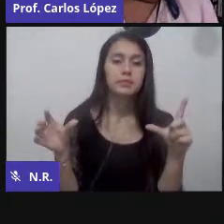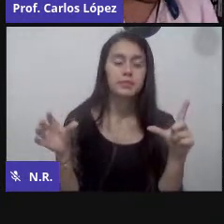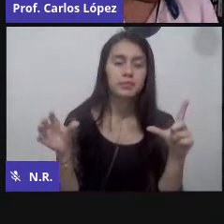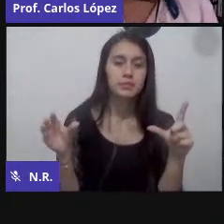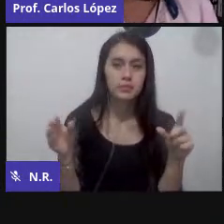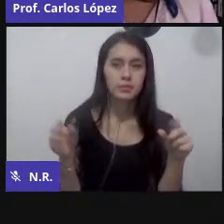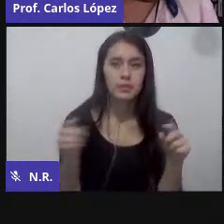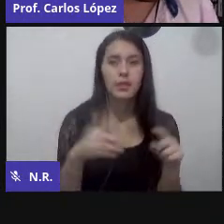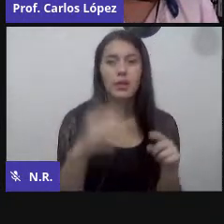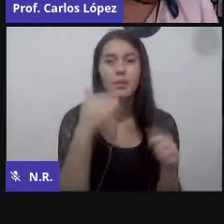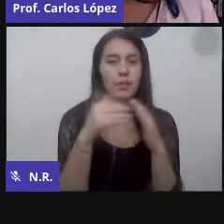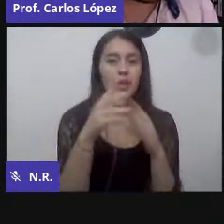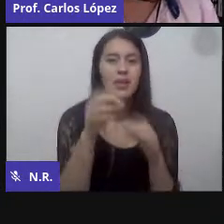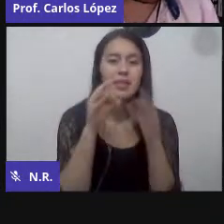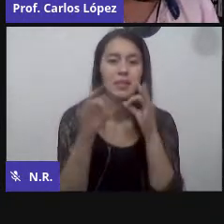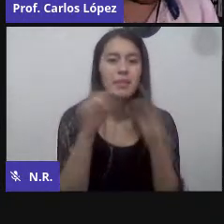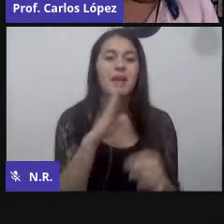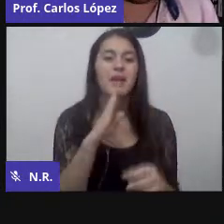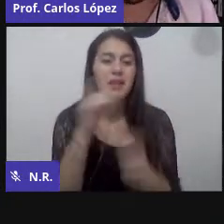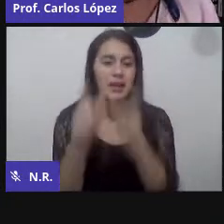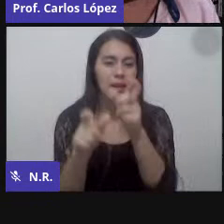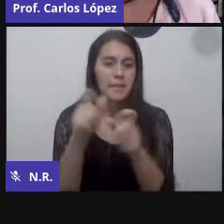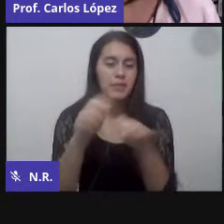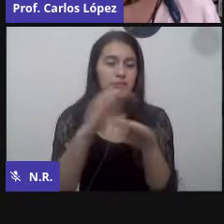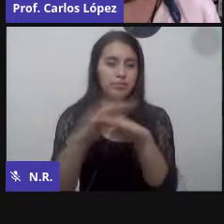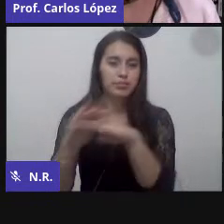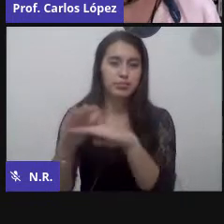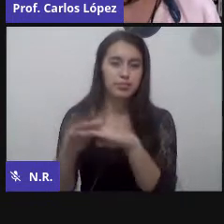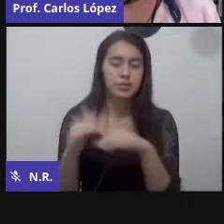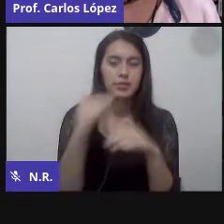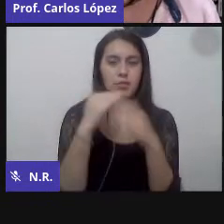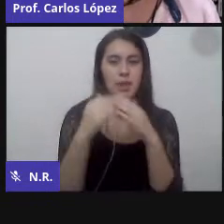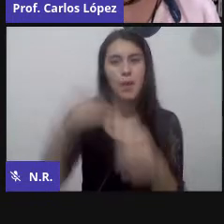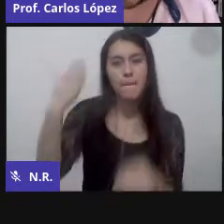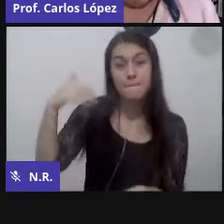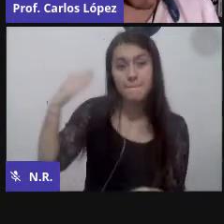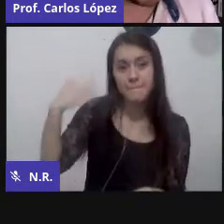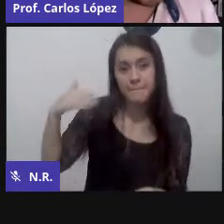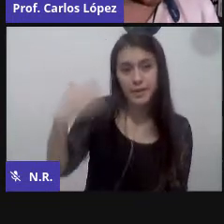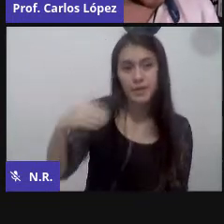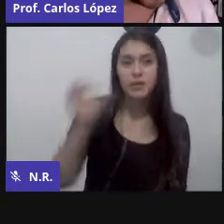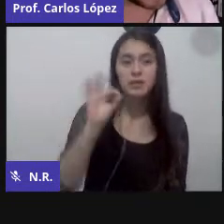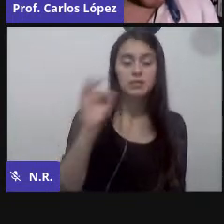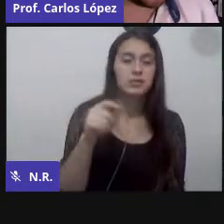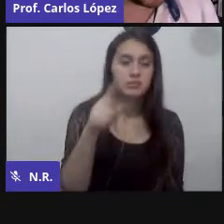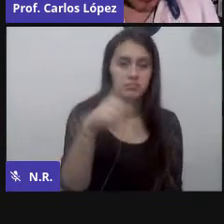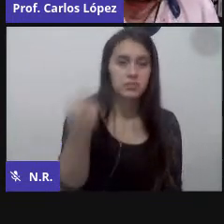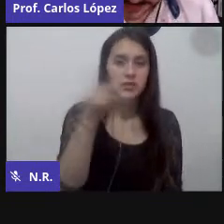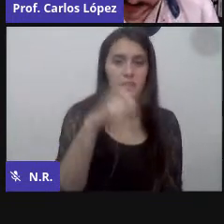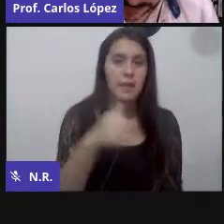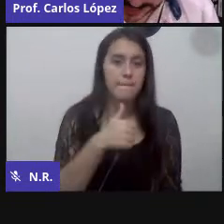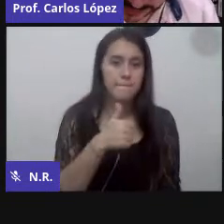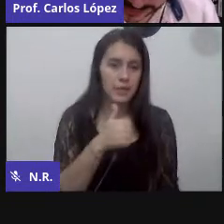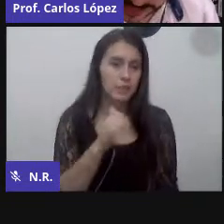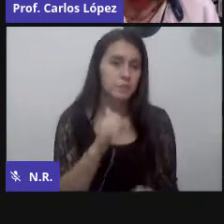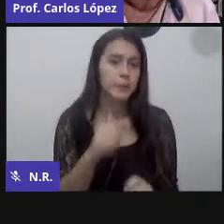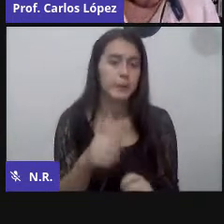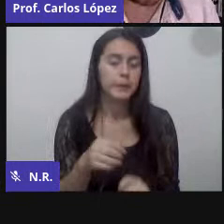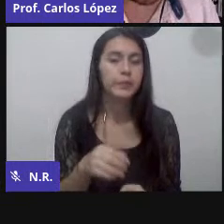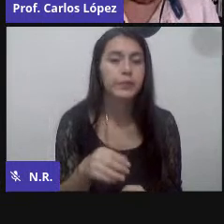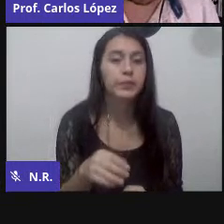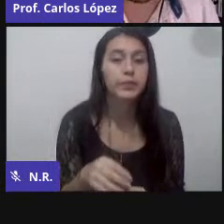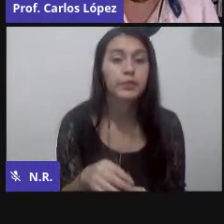broadcast, destinatarios, un coming broadcast, broadcast pasados, upgrade y my account, ¿sí? Listo, para que